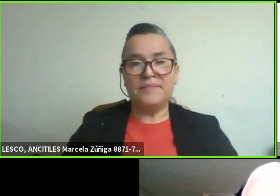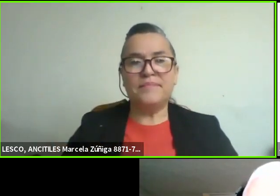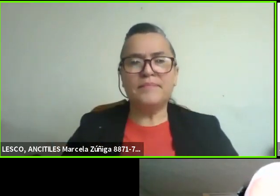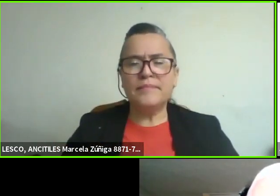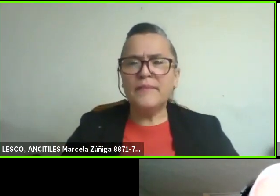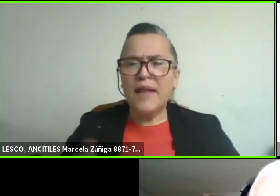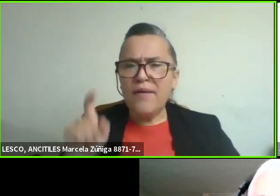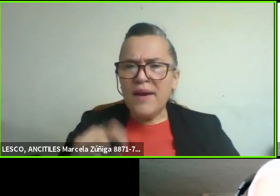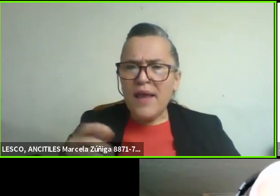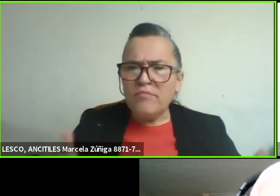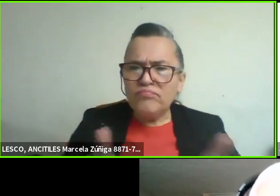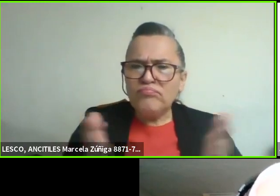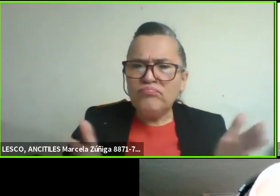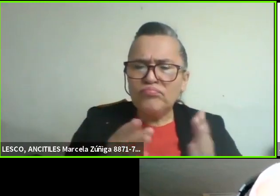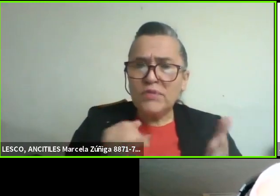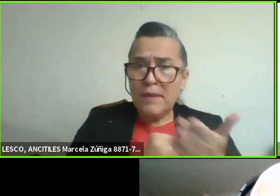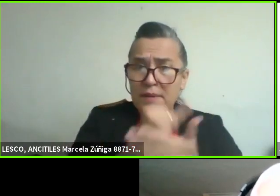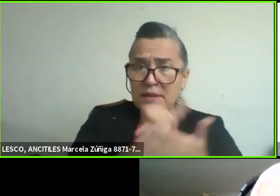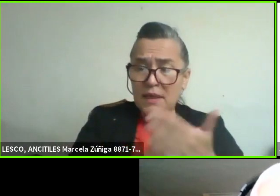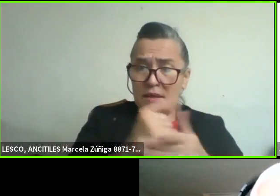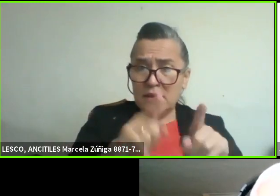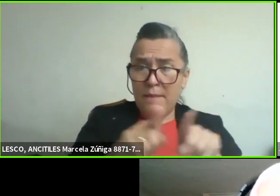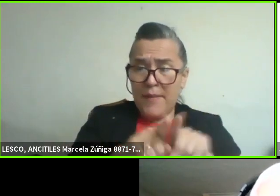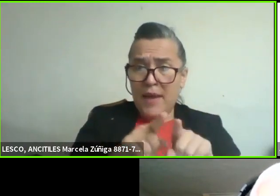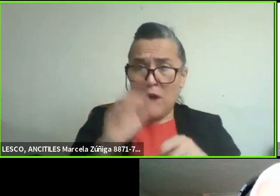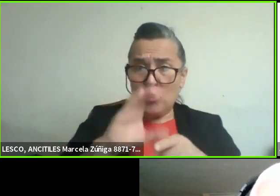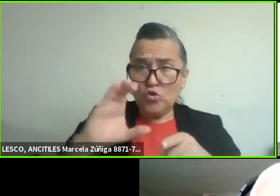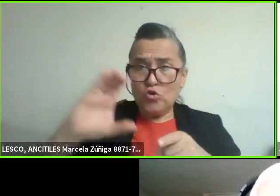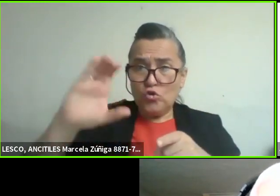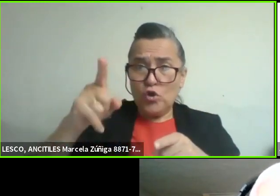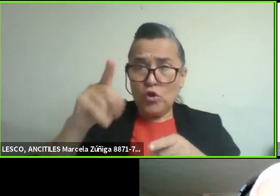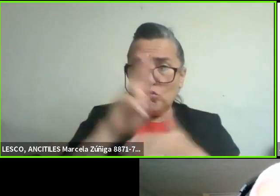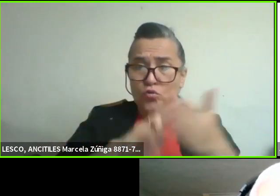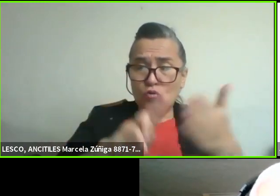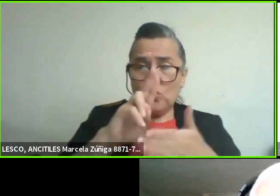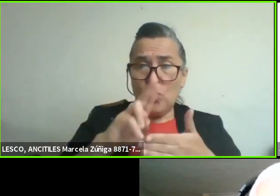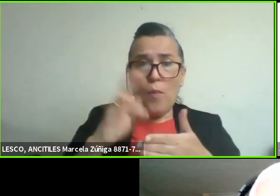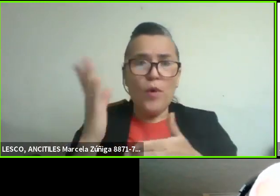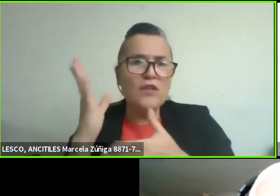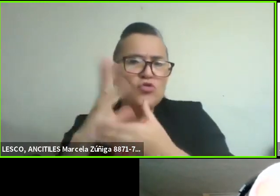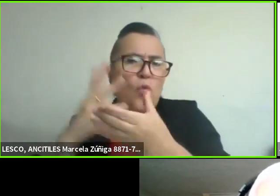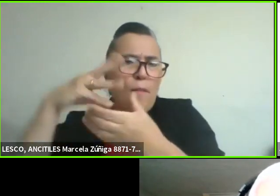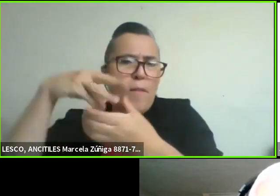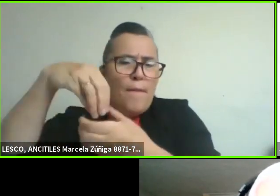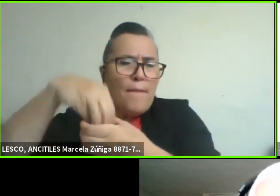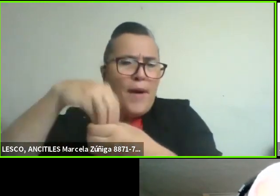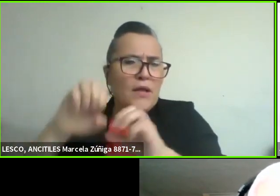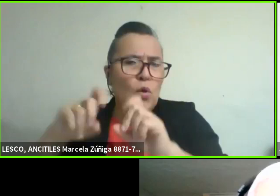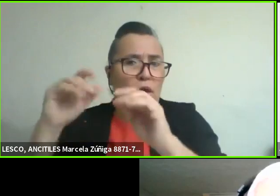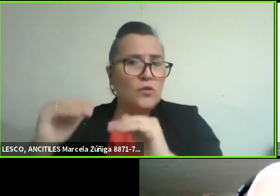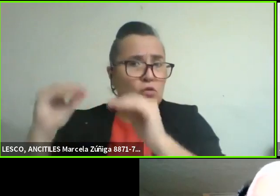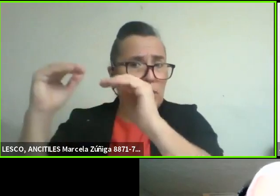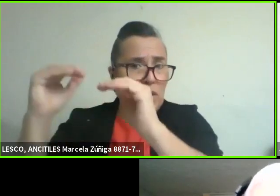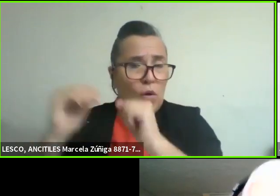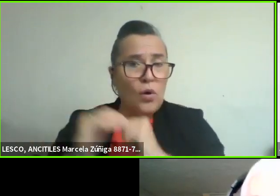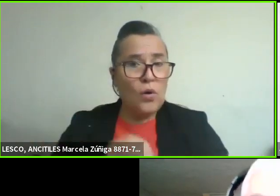fomentarse la investigación también en los colegios universitarios al ser también parte de las instituciones de educación superior